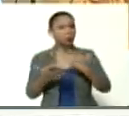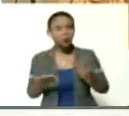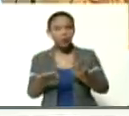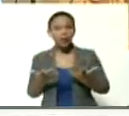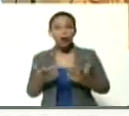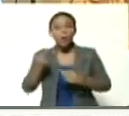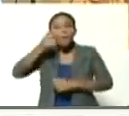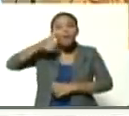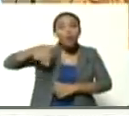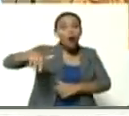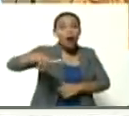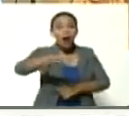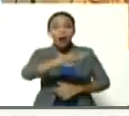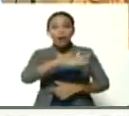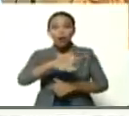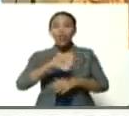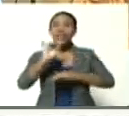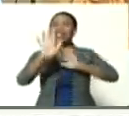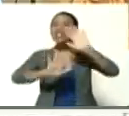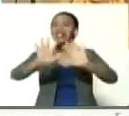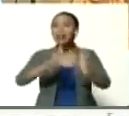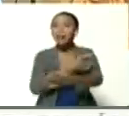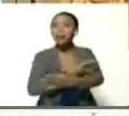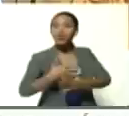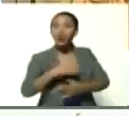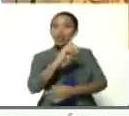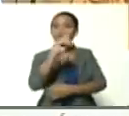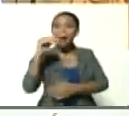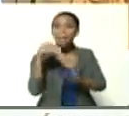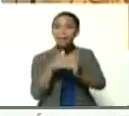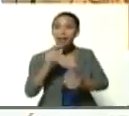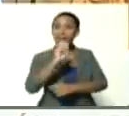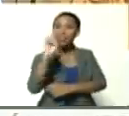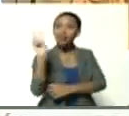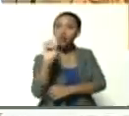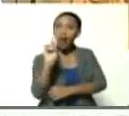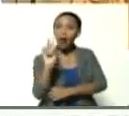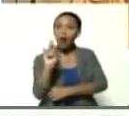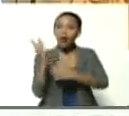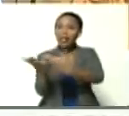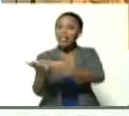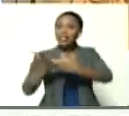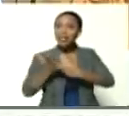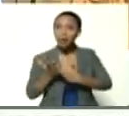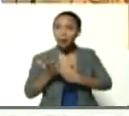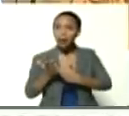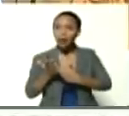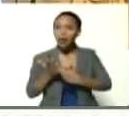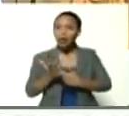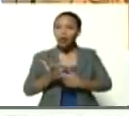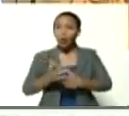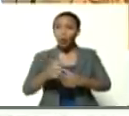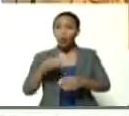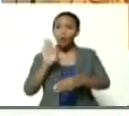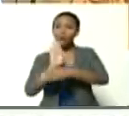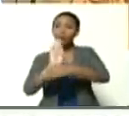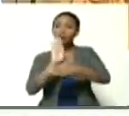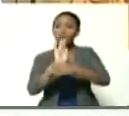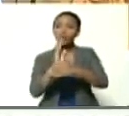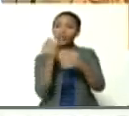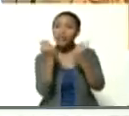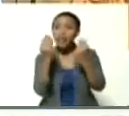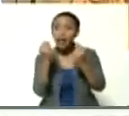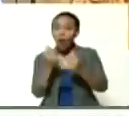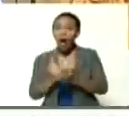una población de 15.100.000 venezolanos que recibirán una protección dineraria